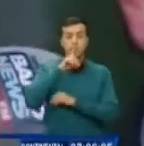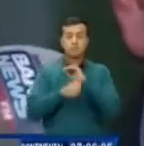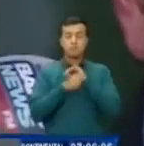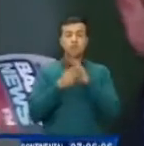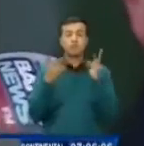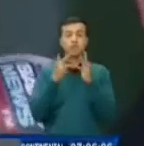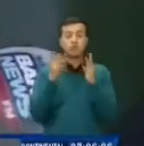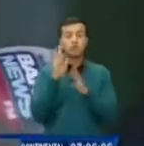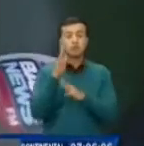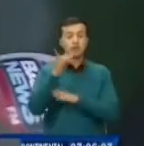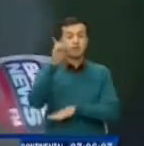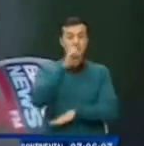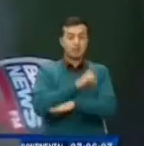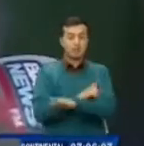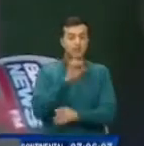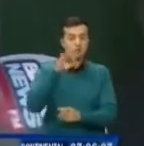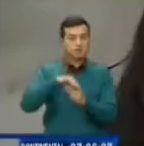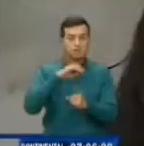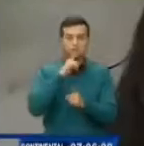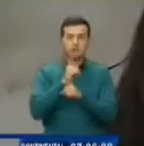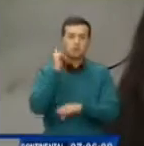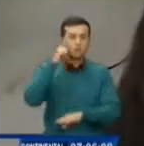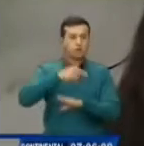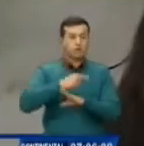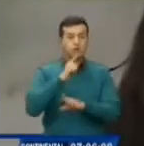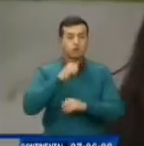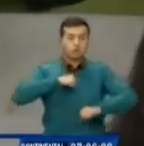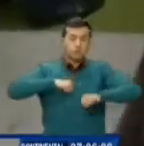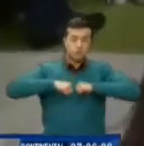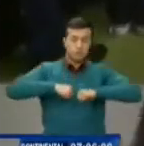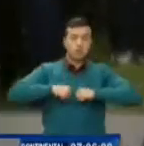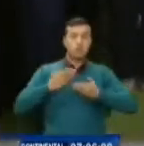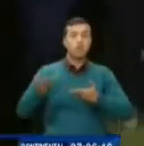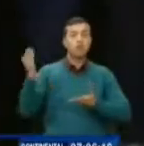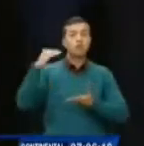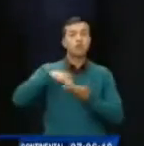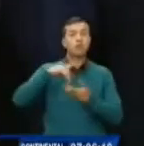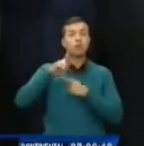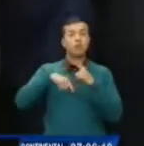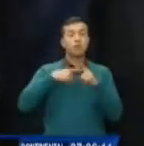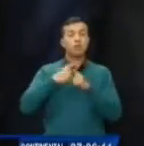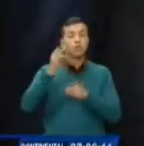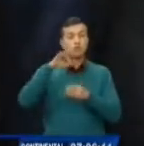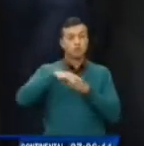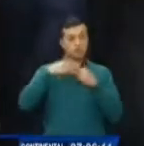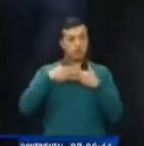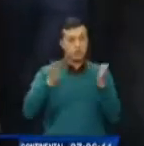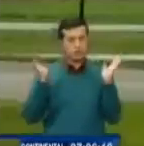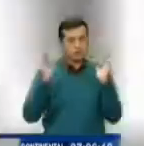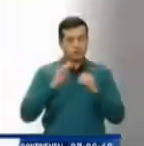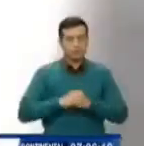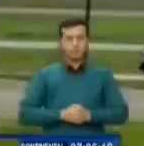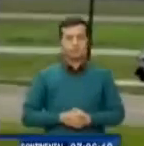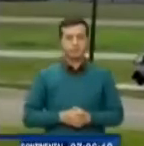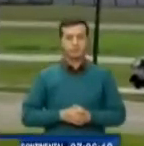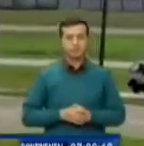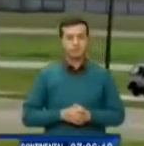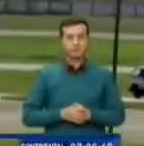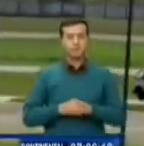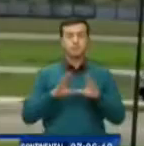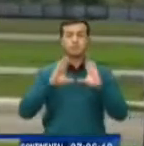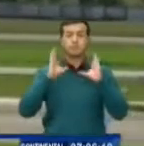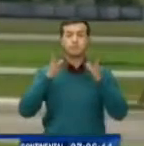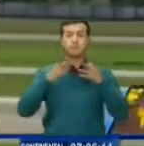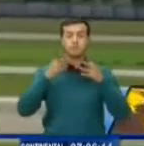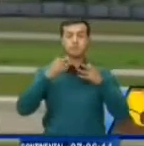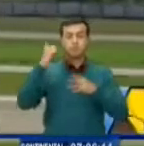Cámara Baja la semana pasada, y ordenaron que el procedimiento se reanude en una votación abierta. El Departamento